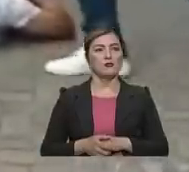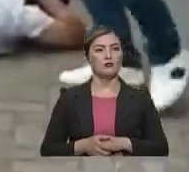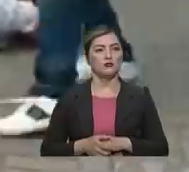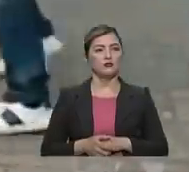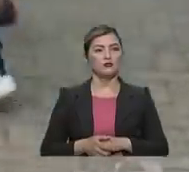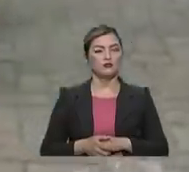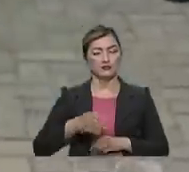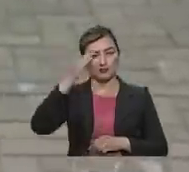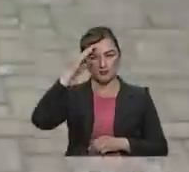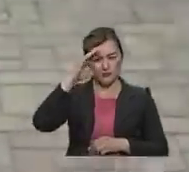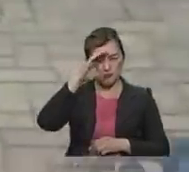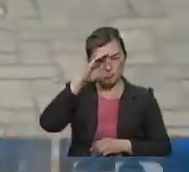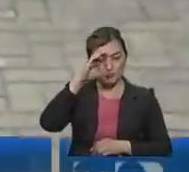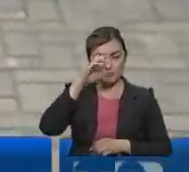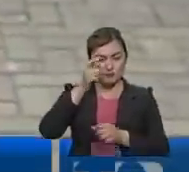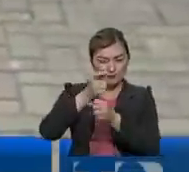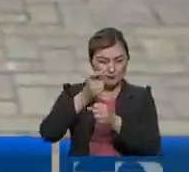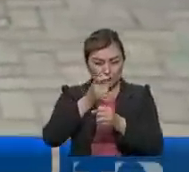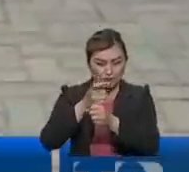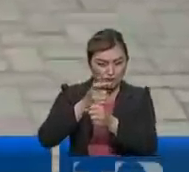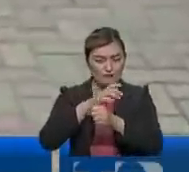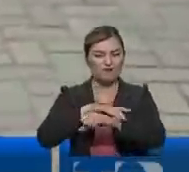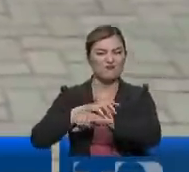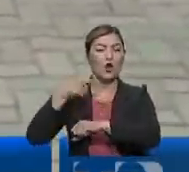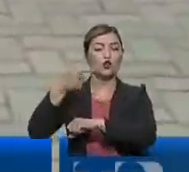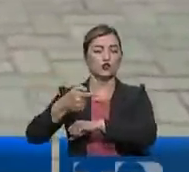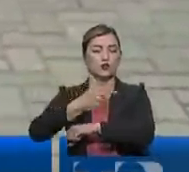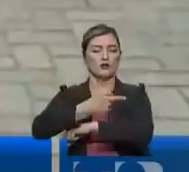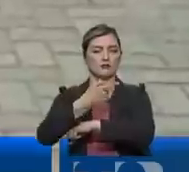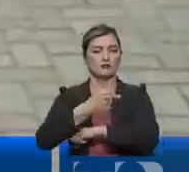La policía logró ubicar y detener a los sospechosos al día siguiente.